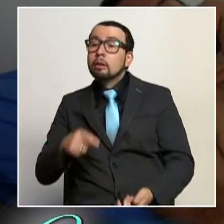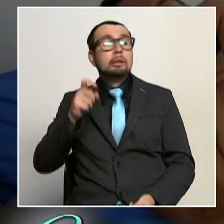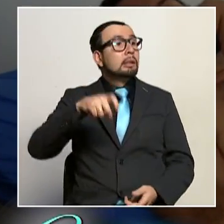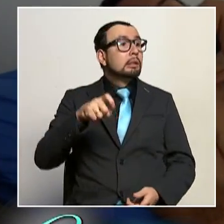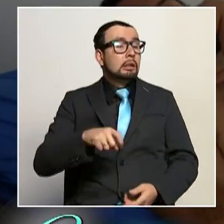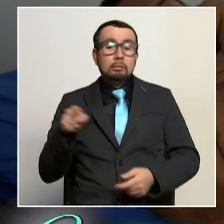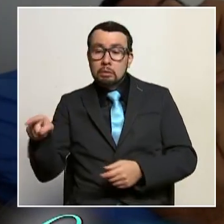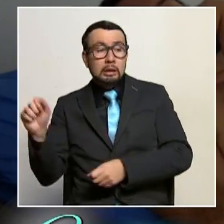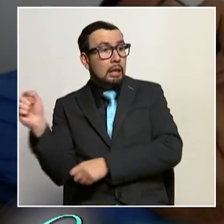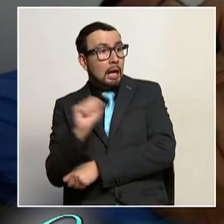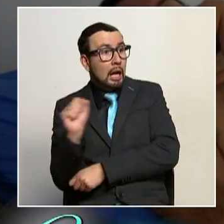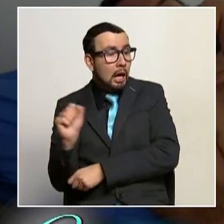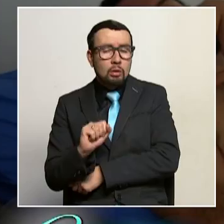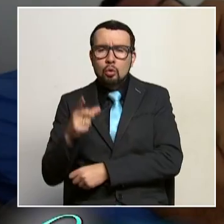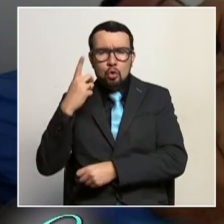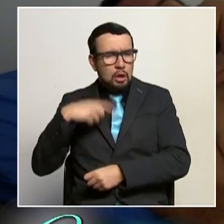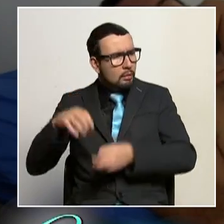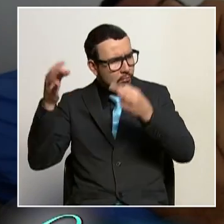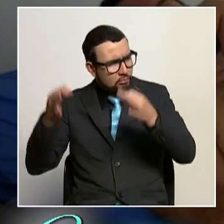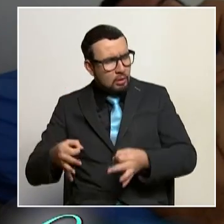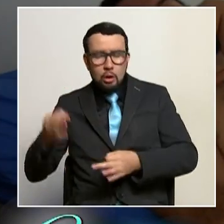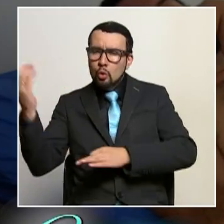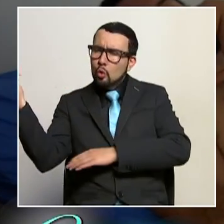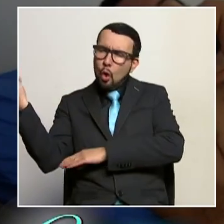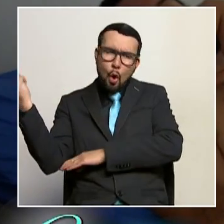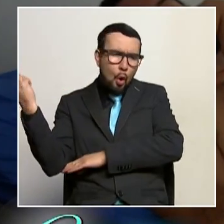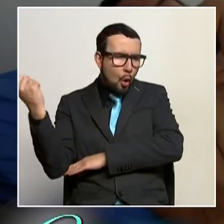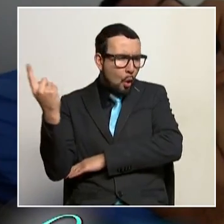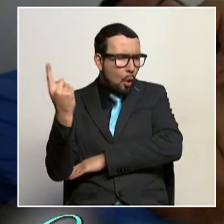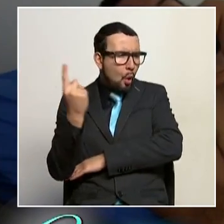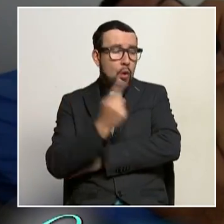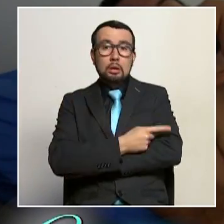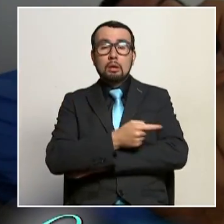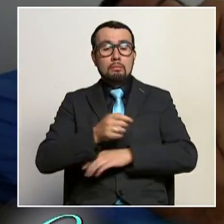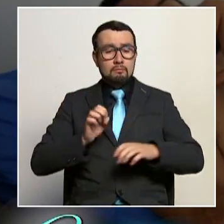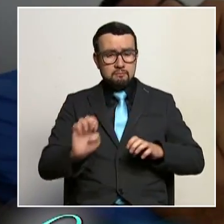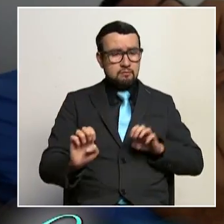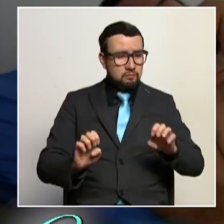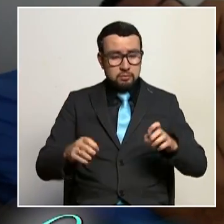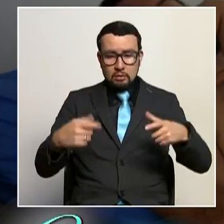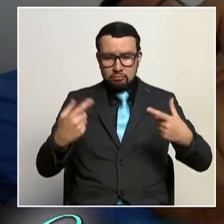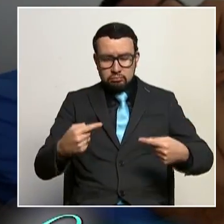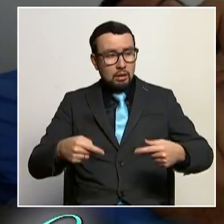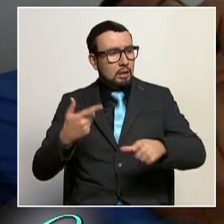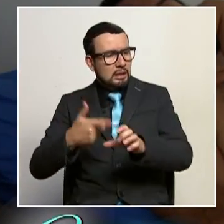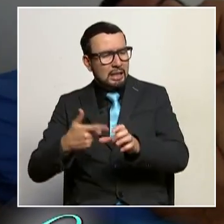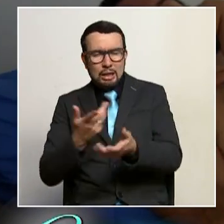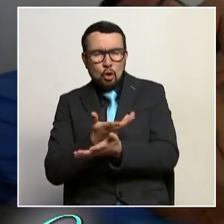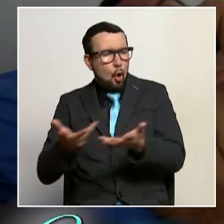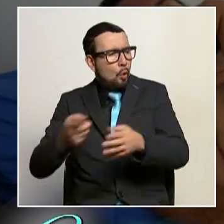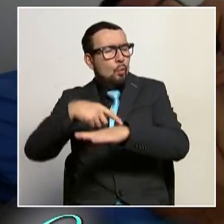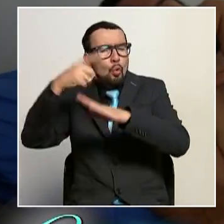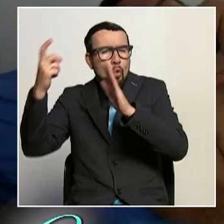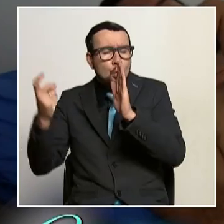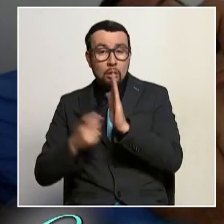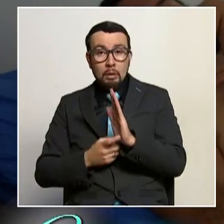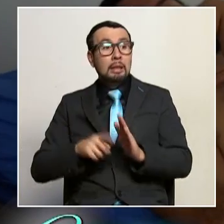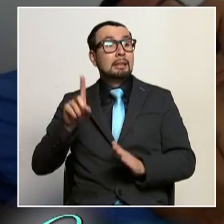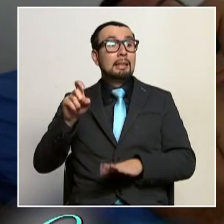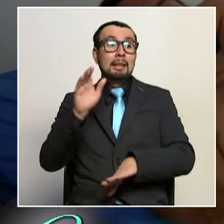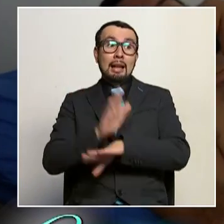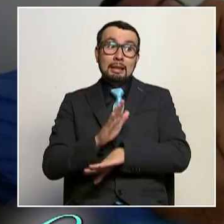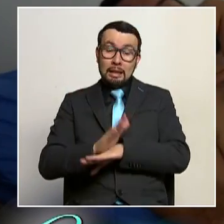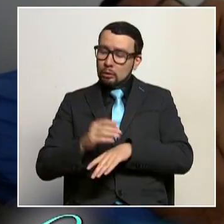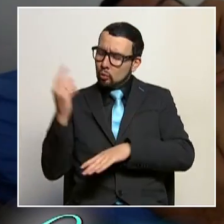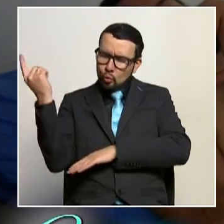el carro a la revisión tal día y lo deja desde por la mañana porque hay que revisarle frenos, batería, aceites, todo, y a las 6 de la tarde, después de